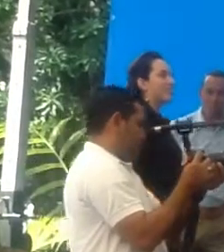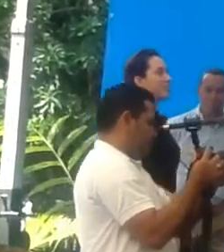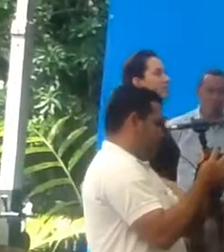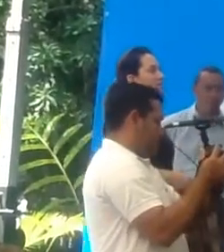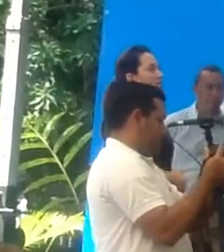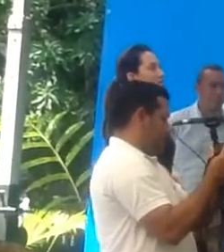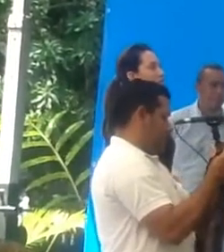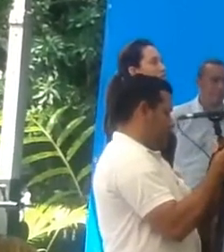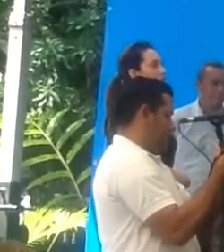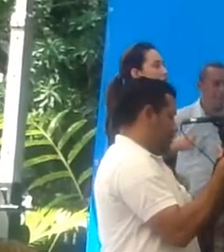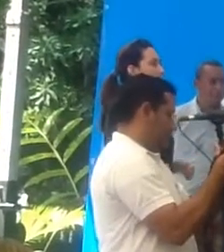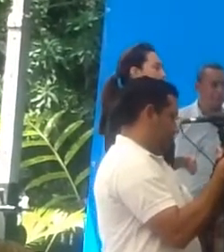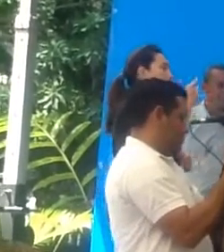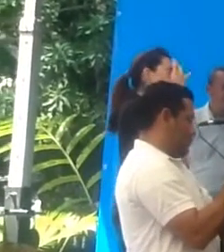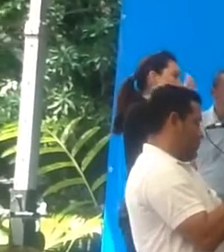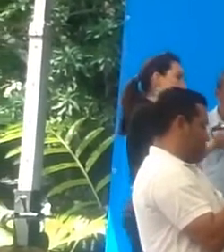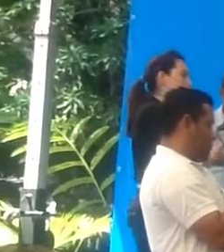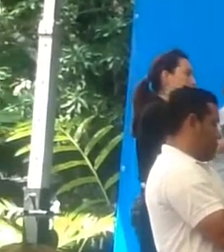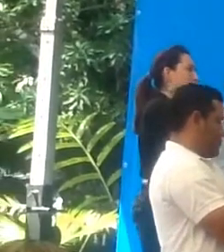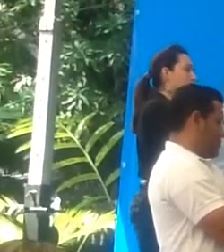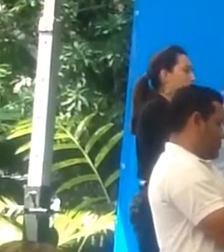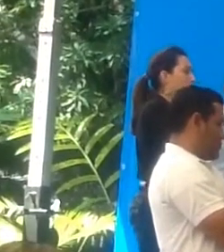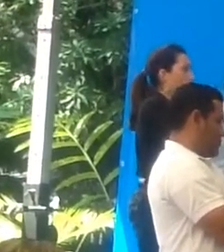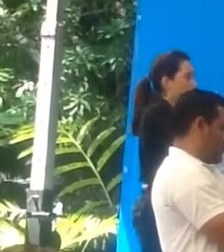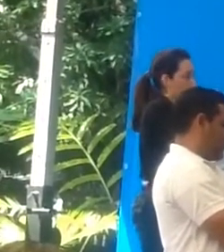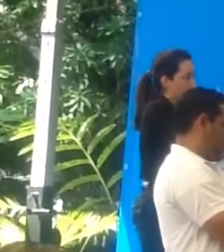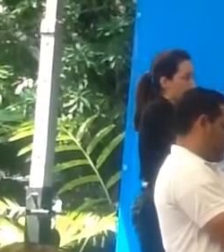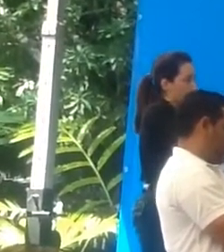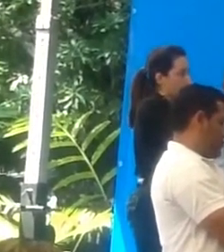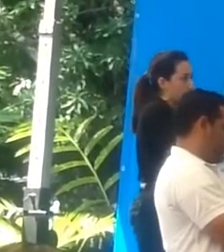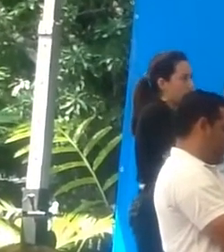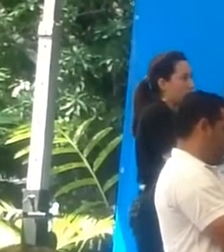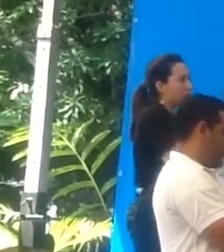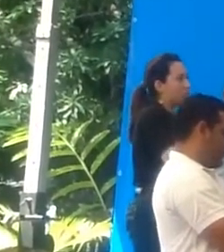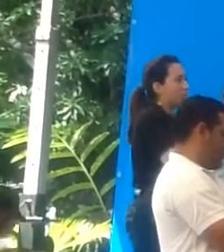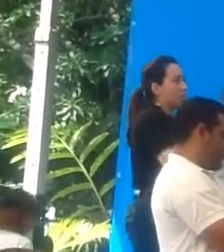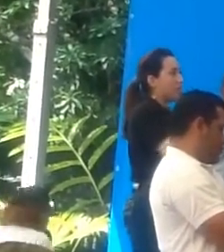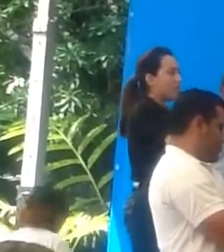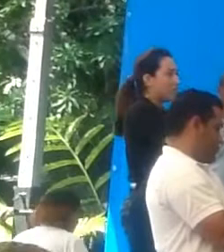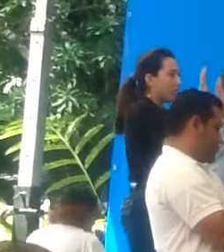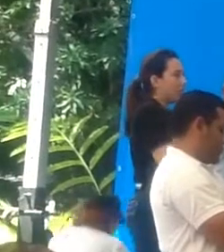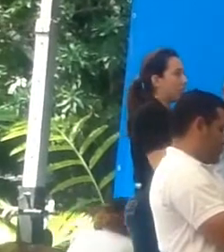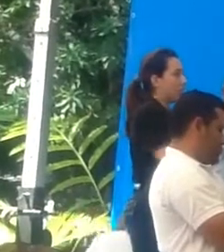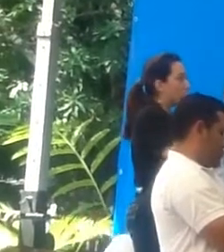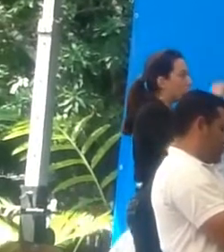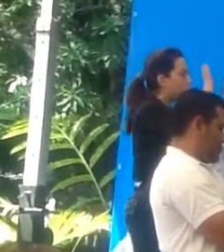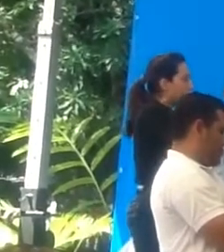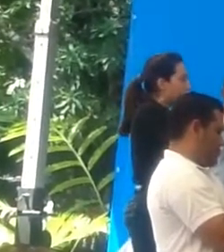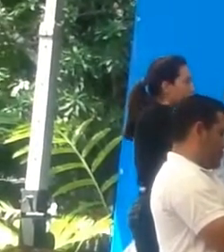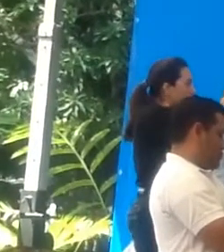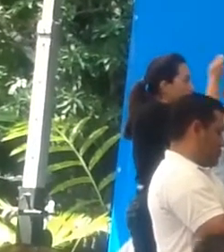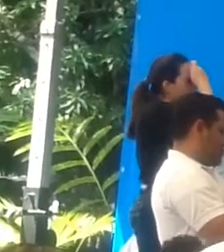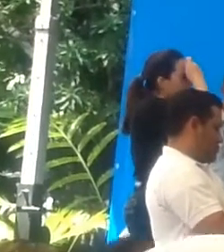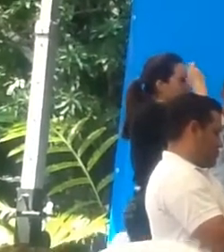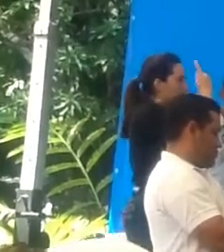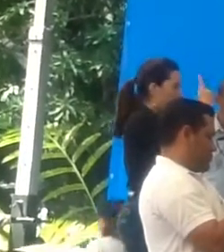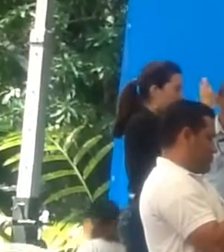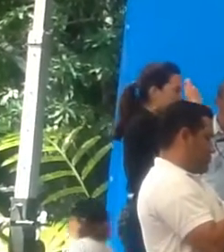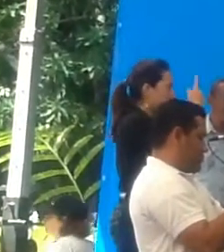Bueno, ¿por qué? Porque Luismi, además de tener claro el departamento en la cabeza, lo tiene en su